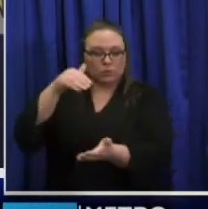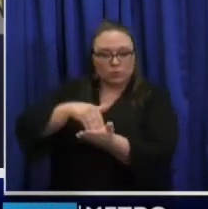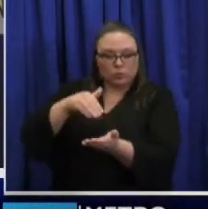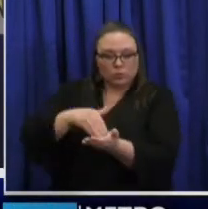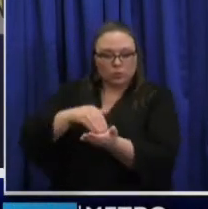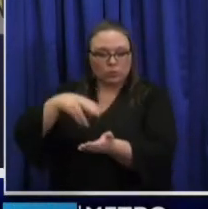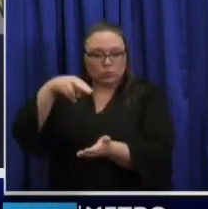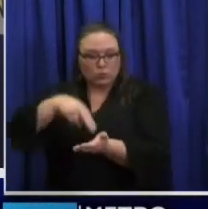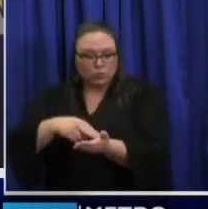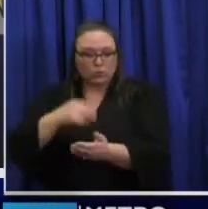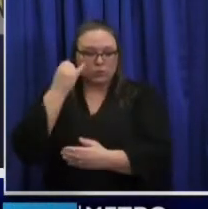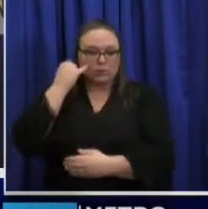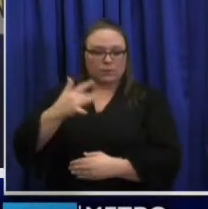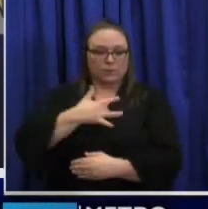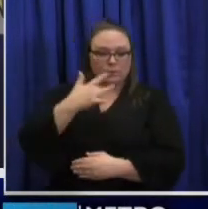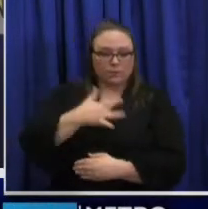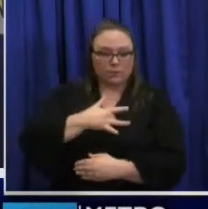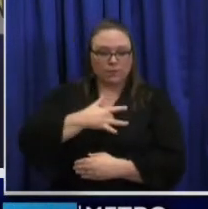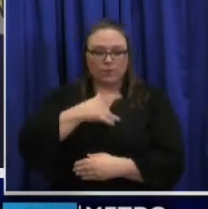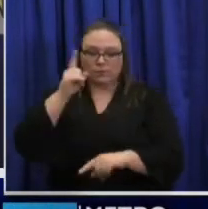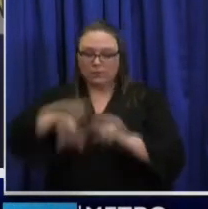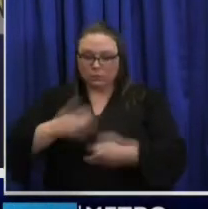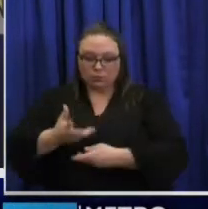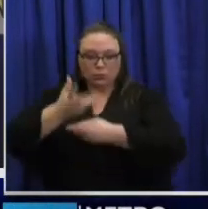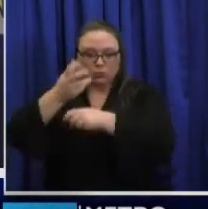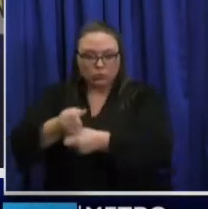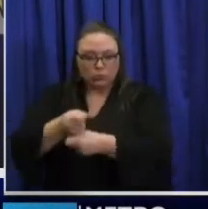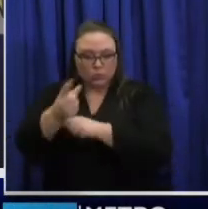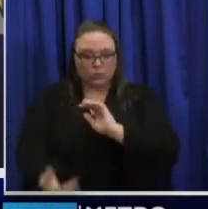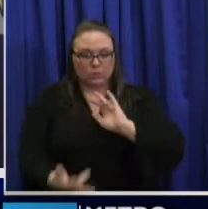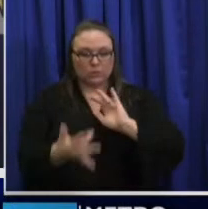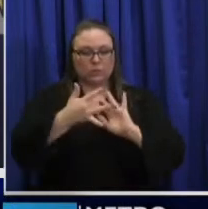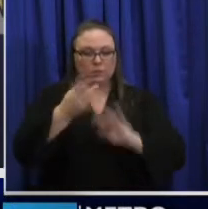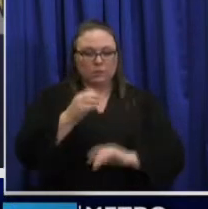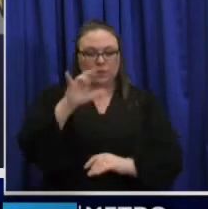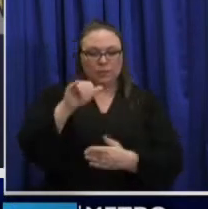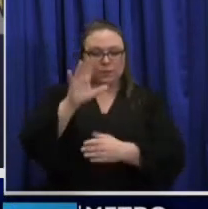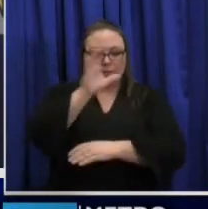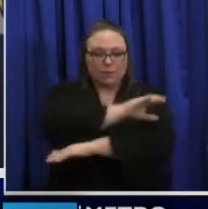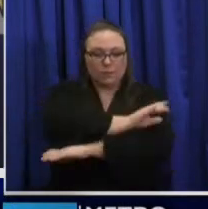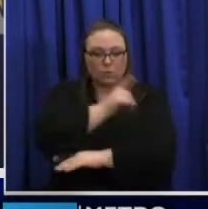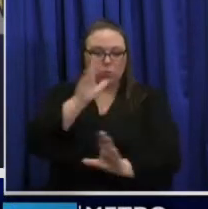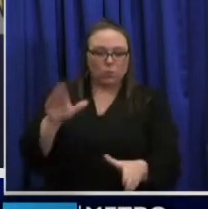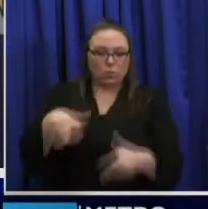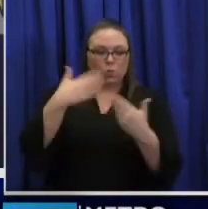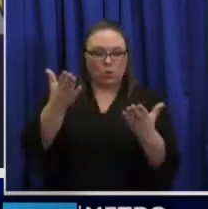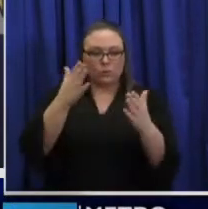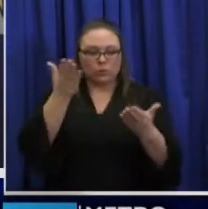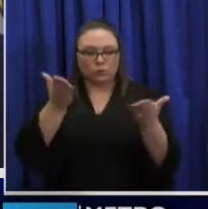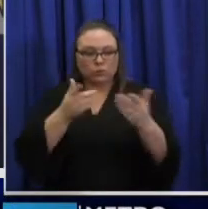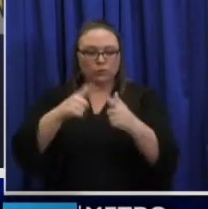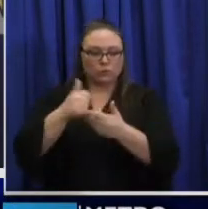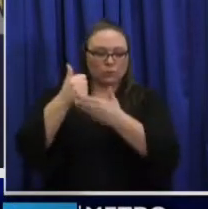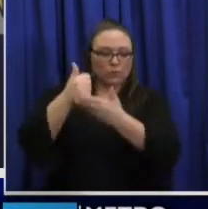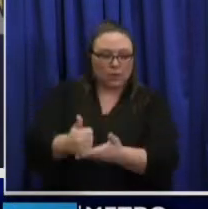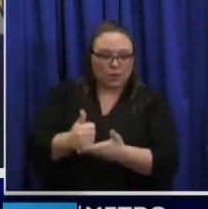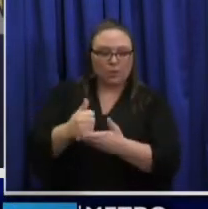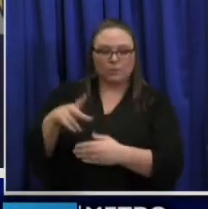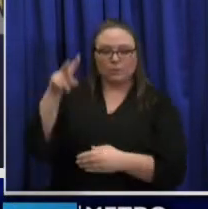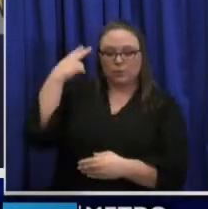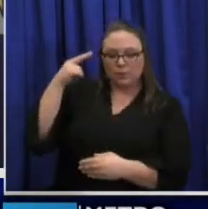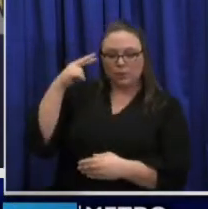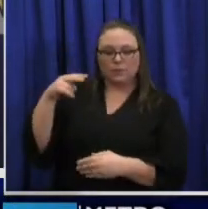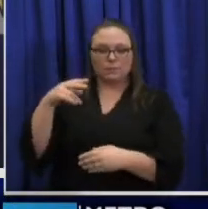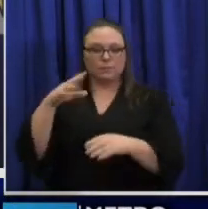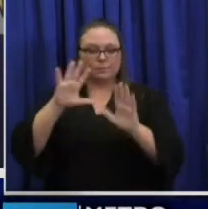de 75 años o más. Si tiene preguntas sobre la vacuna o su seguridad, por favor, hable con un profesional